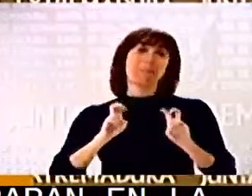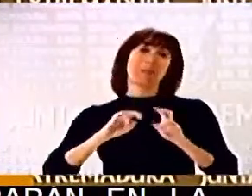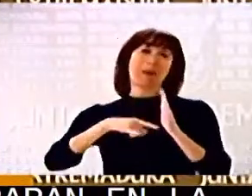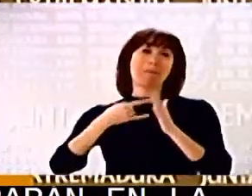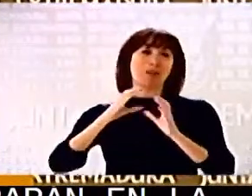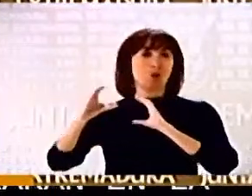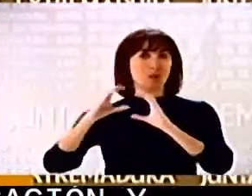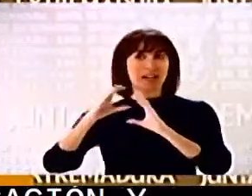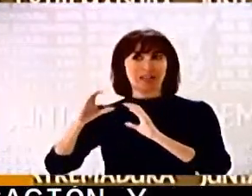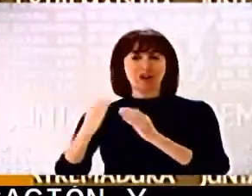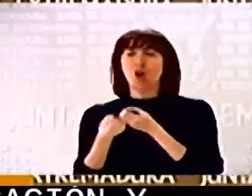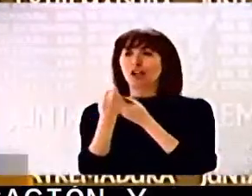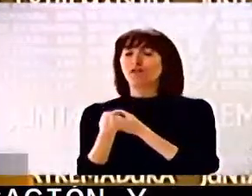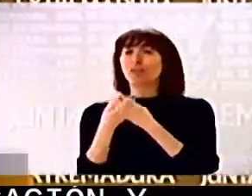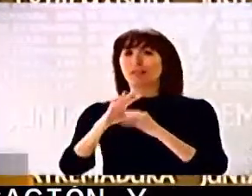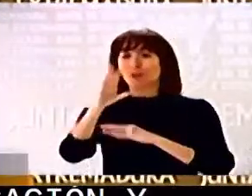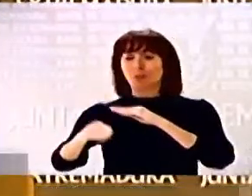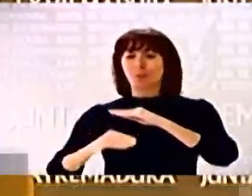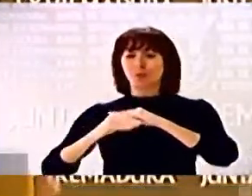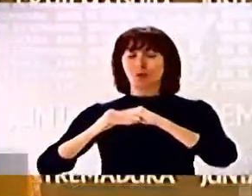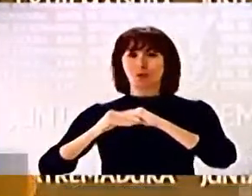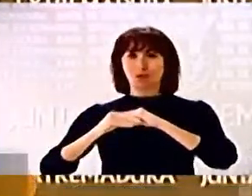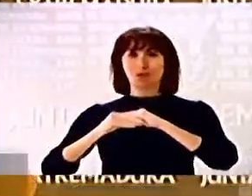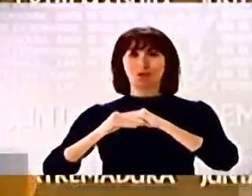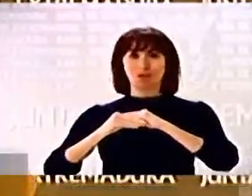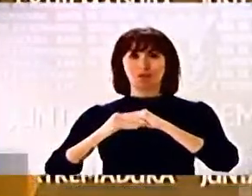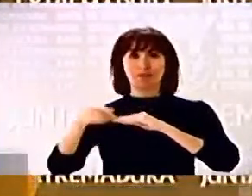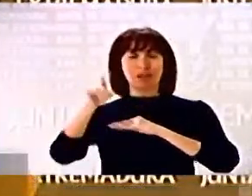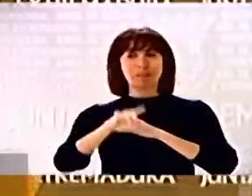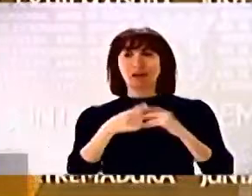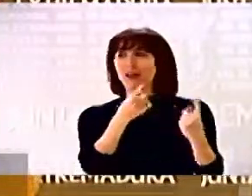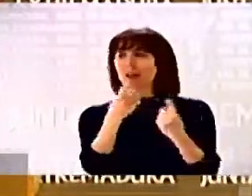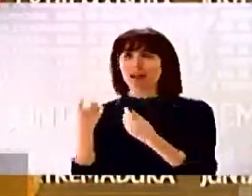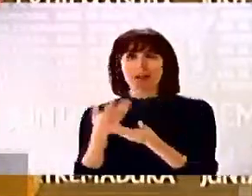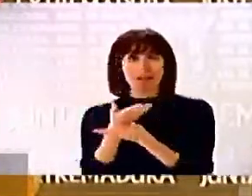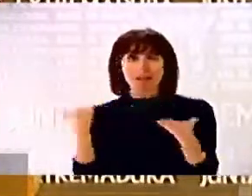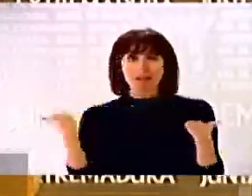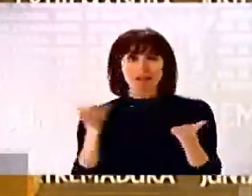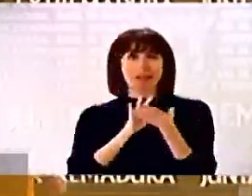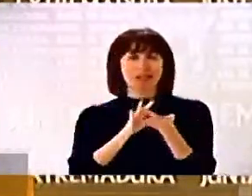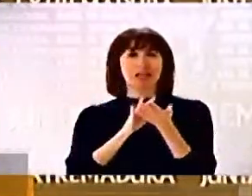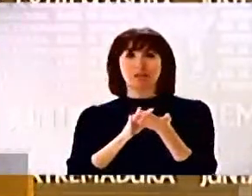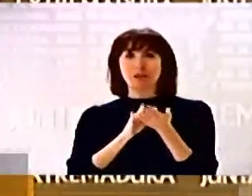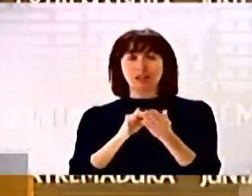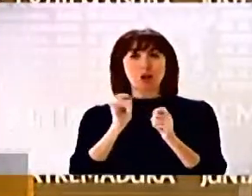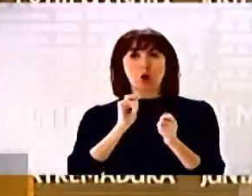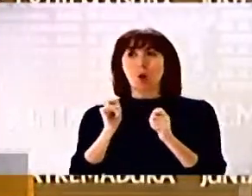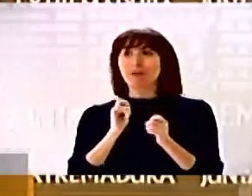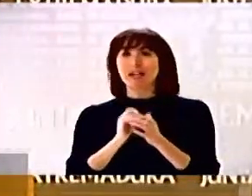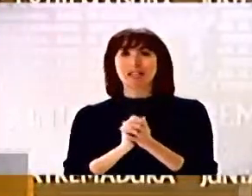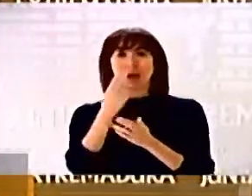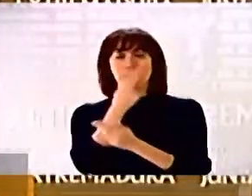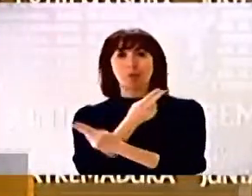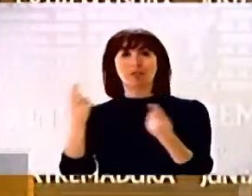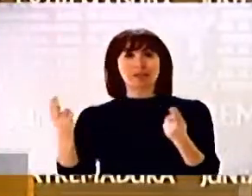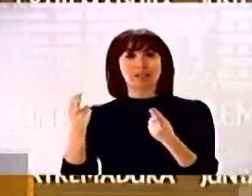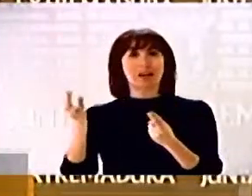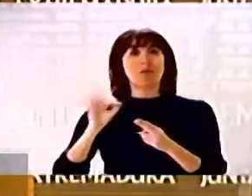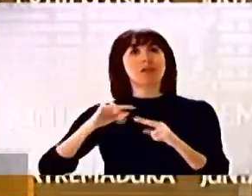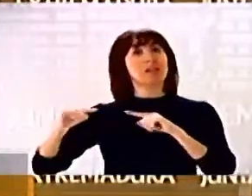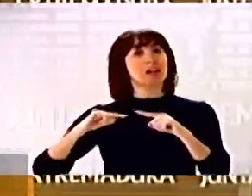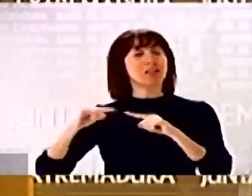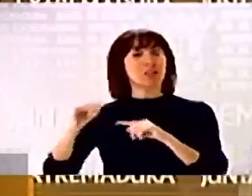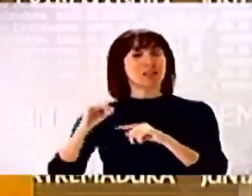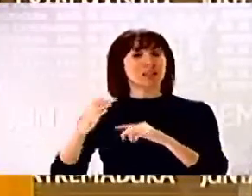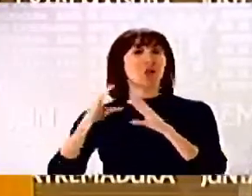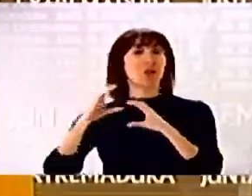y cualquier información complementaria que necesiten. El Servicio de Prensa y Publicidad y la Dirección de Comunicación